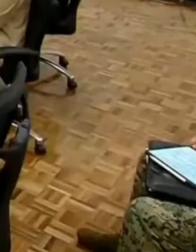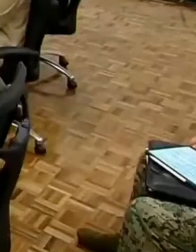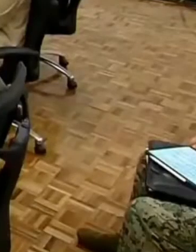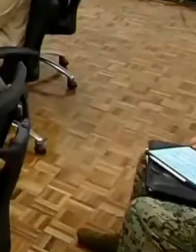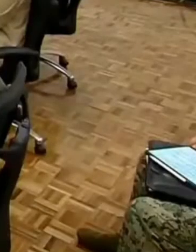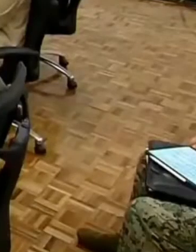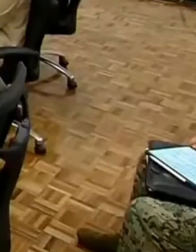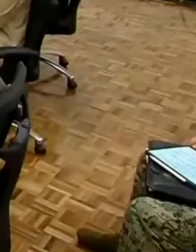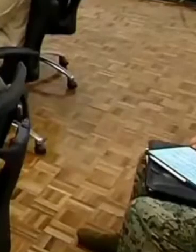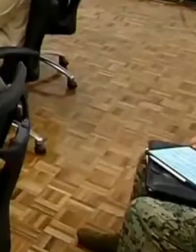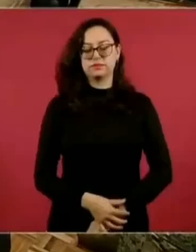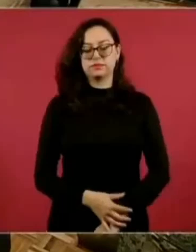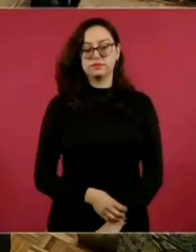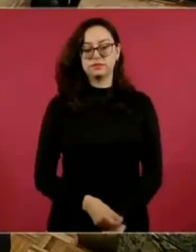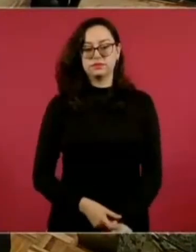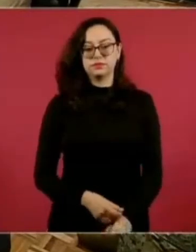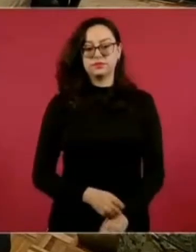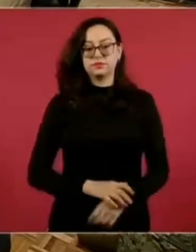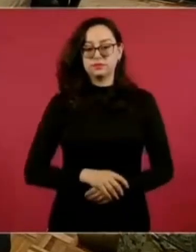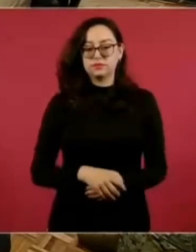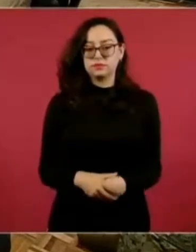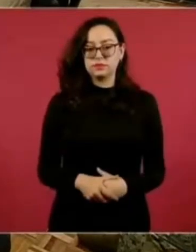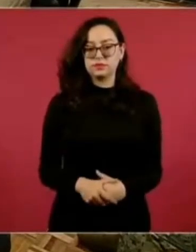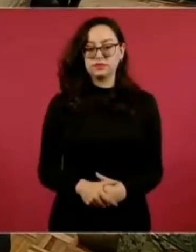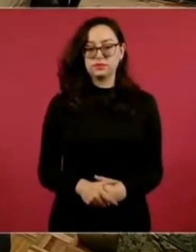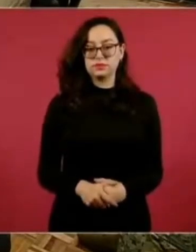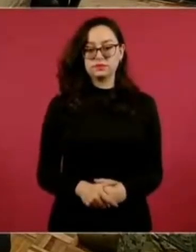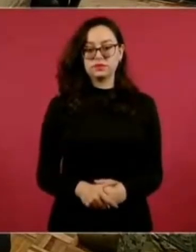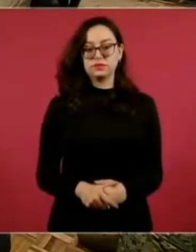Se aprobó una ley de amnistía.